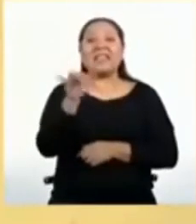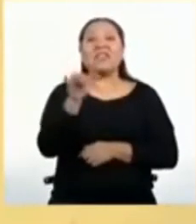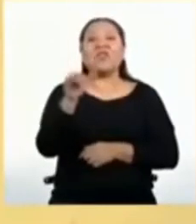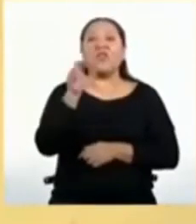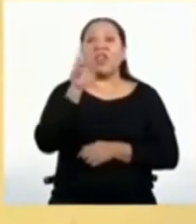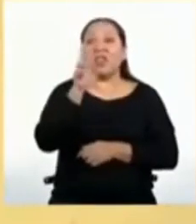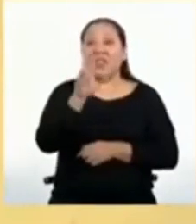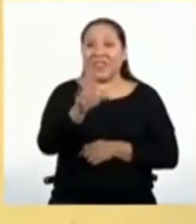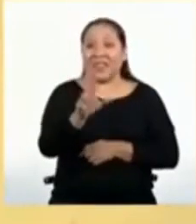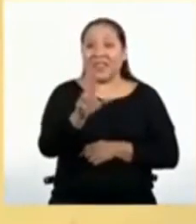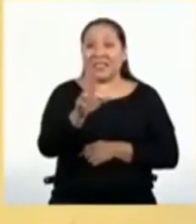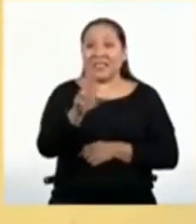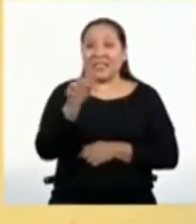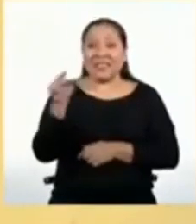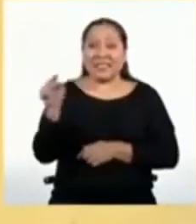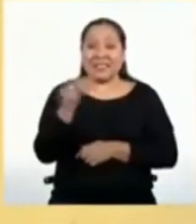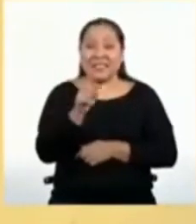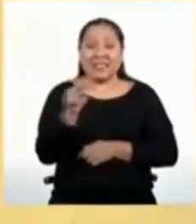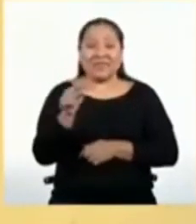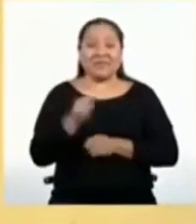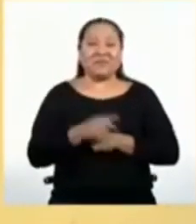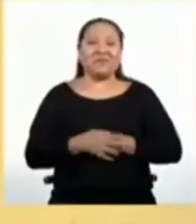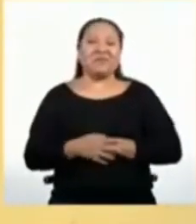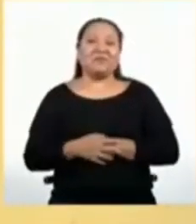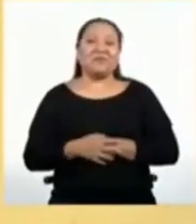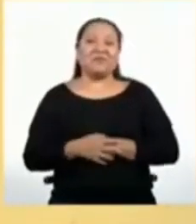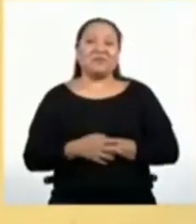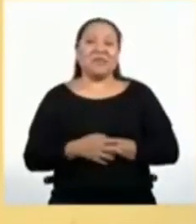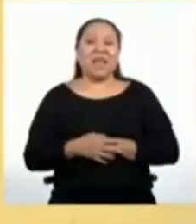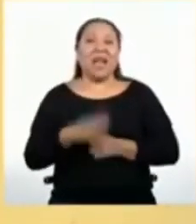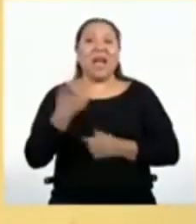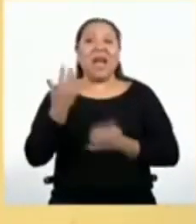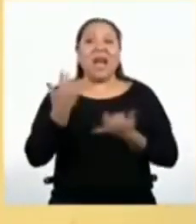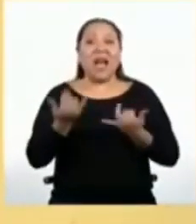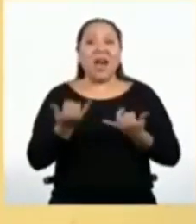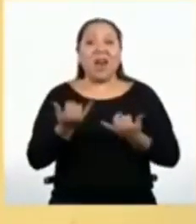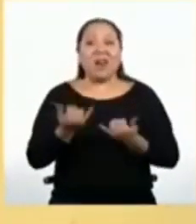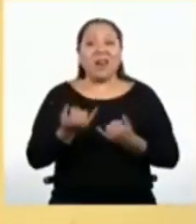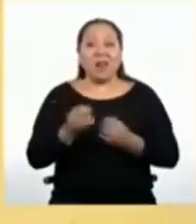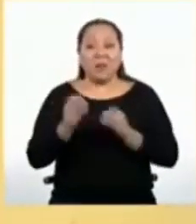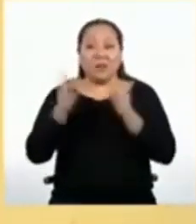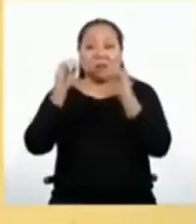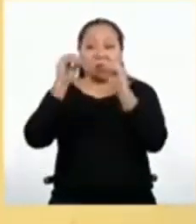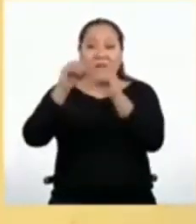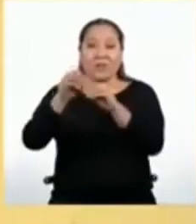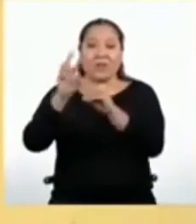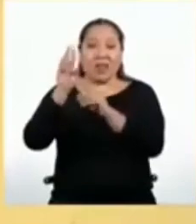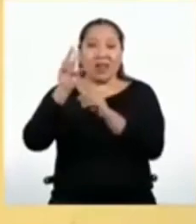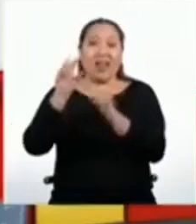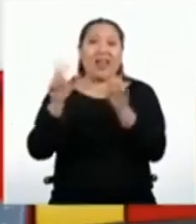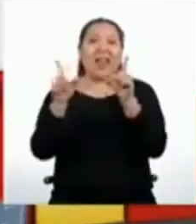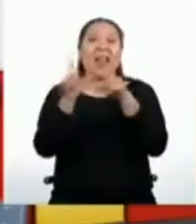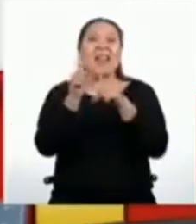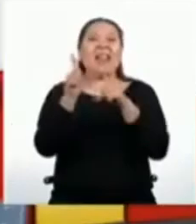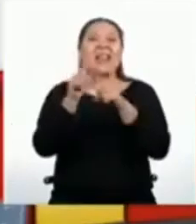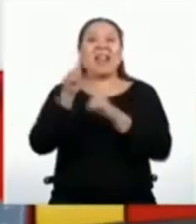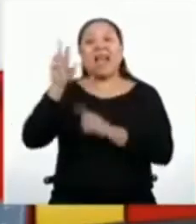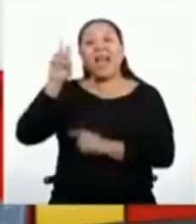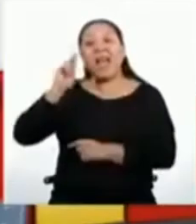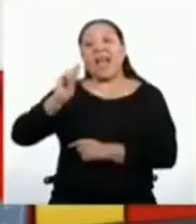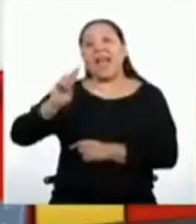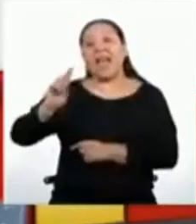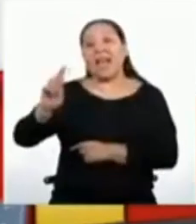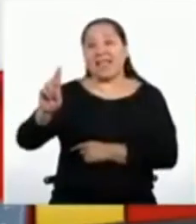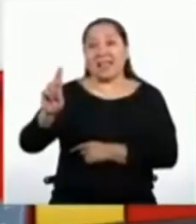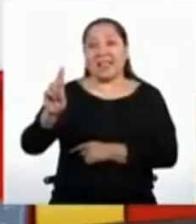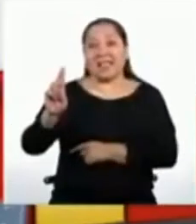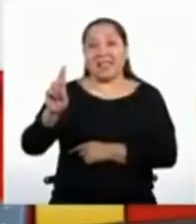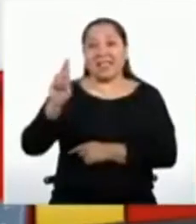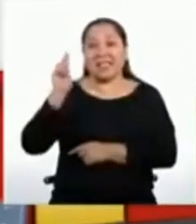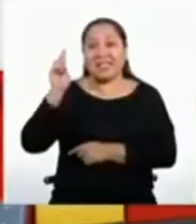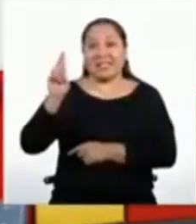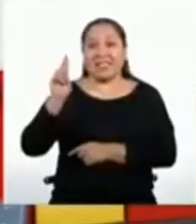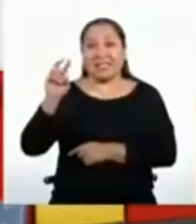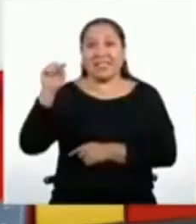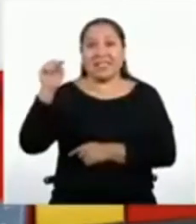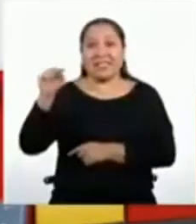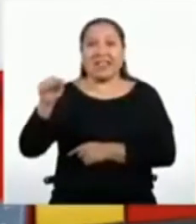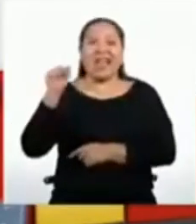constante y es el número 3. Así que le vamos a designar con la letra R. Es toda